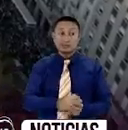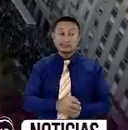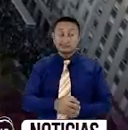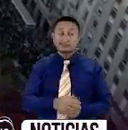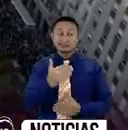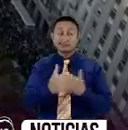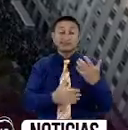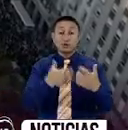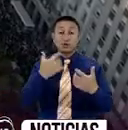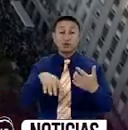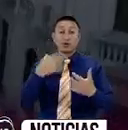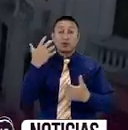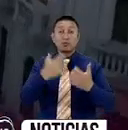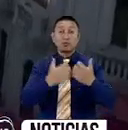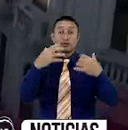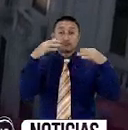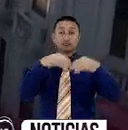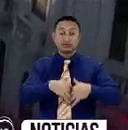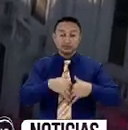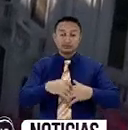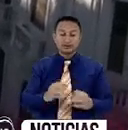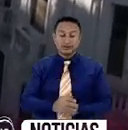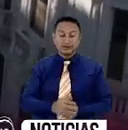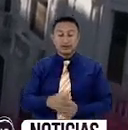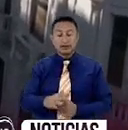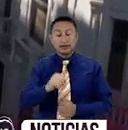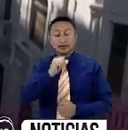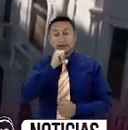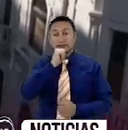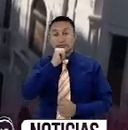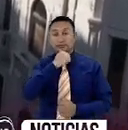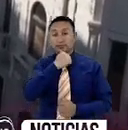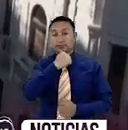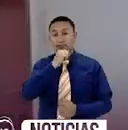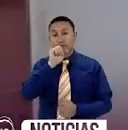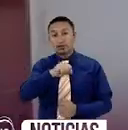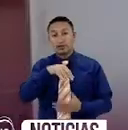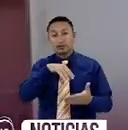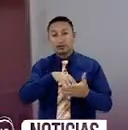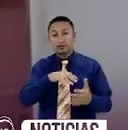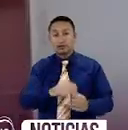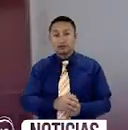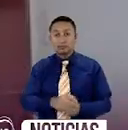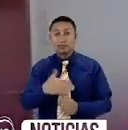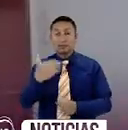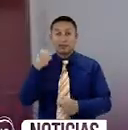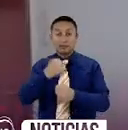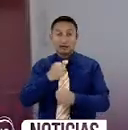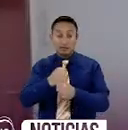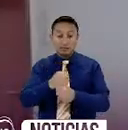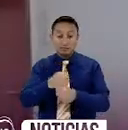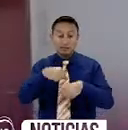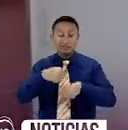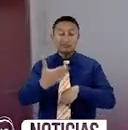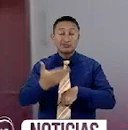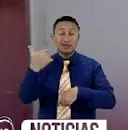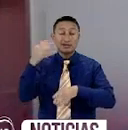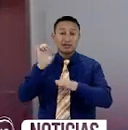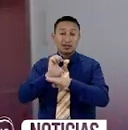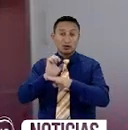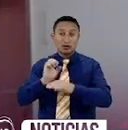empeorar pero dice que resistirá hasta alcanzar su titulación tengo un trabajo que lo tengo desde que estaba en Ecuador que